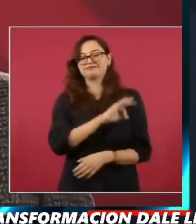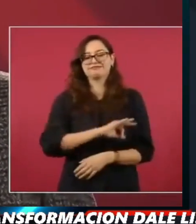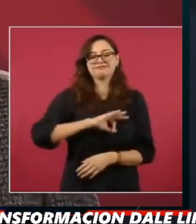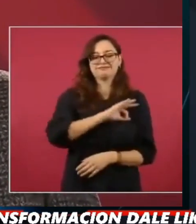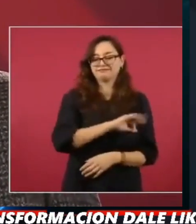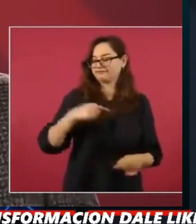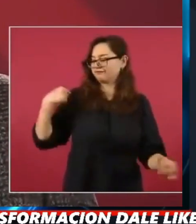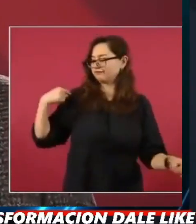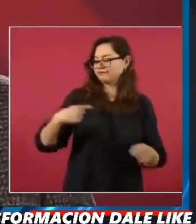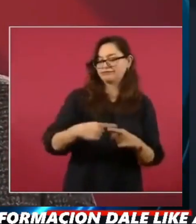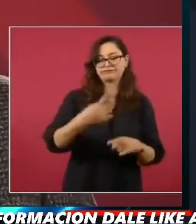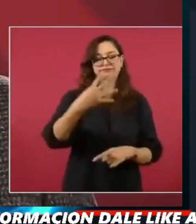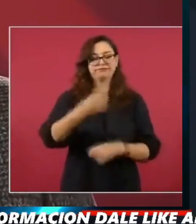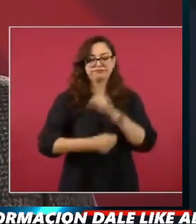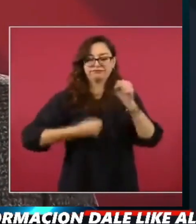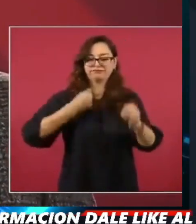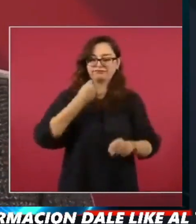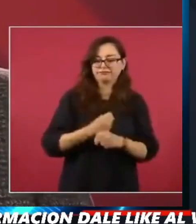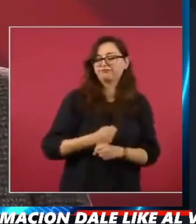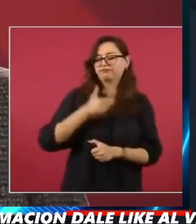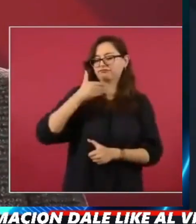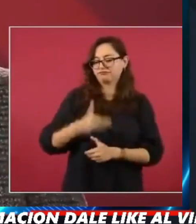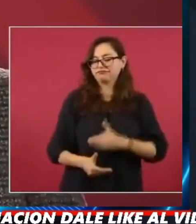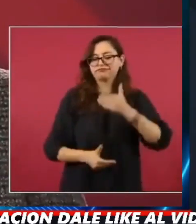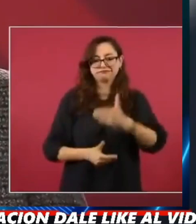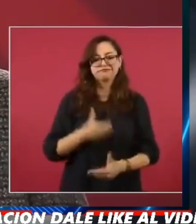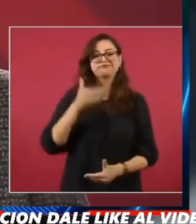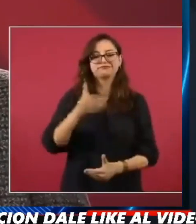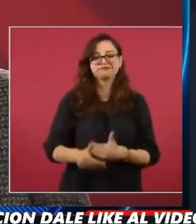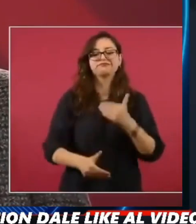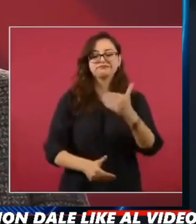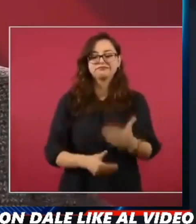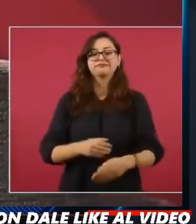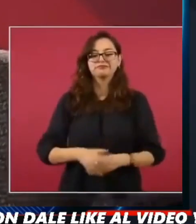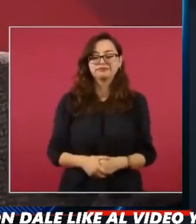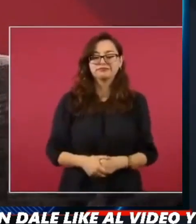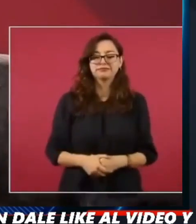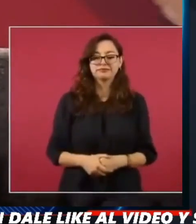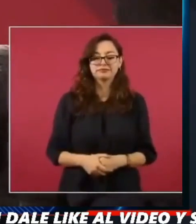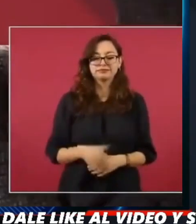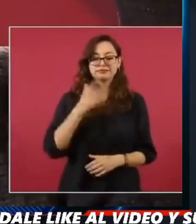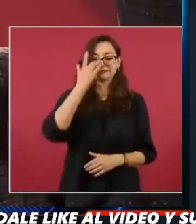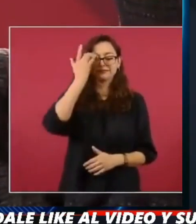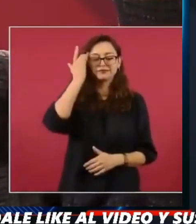el avance de la Cuarta Transformación, porque